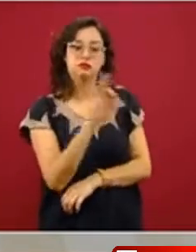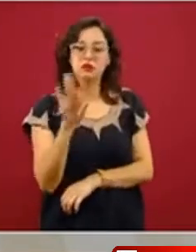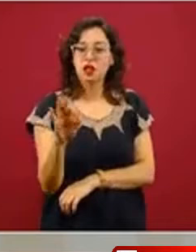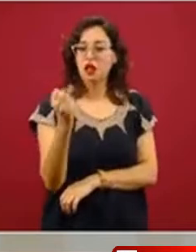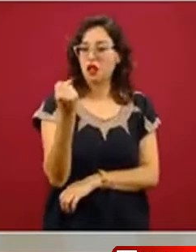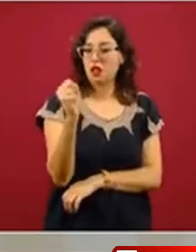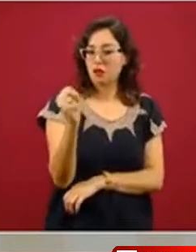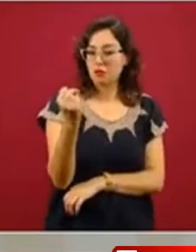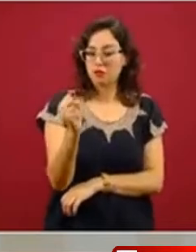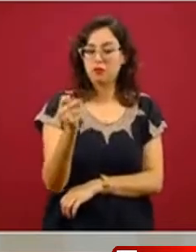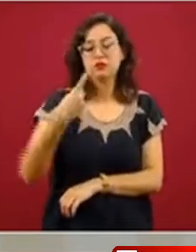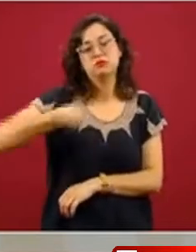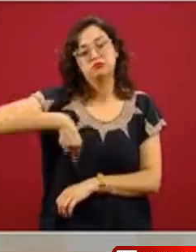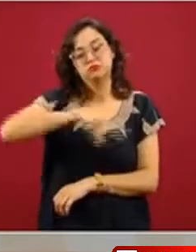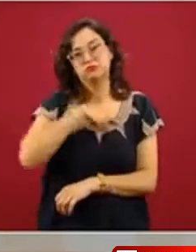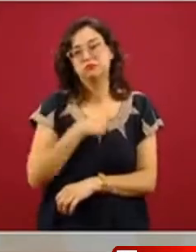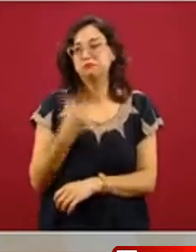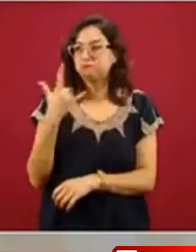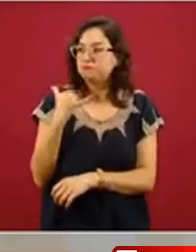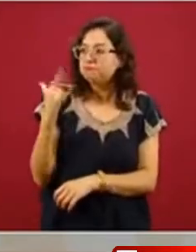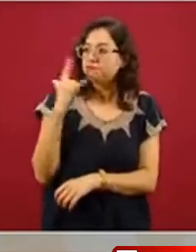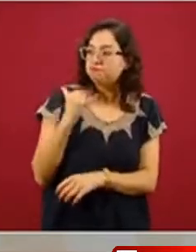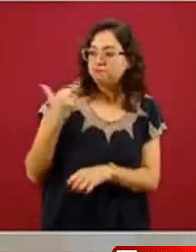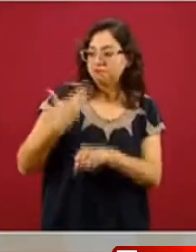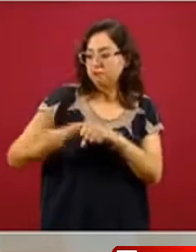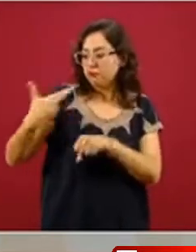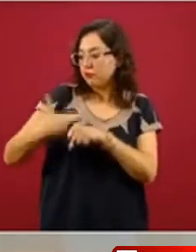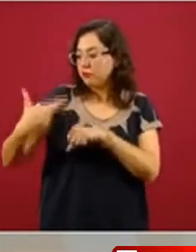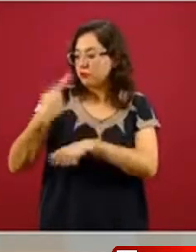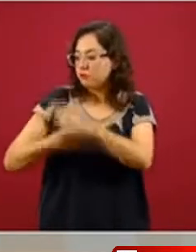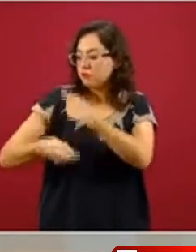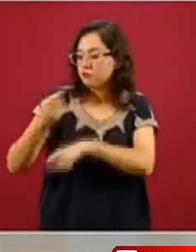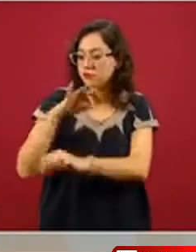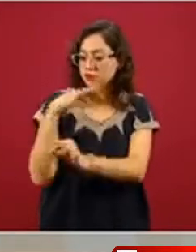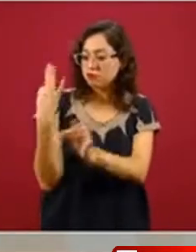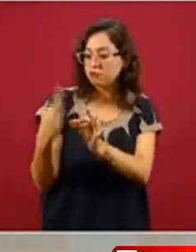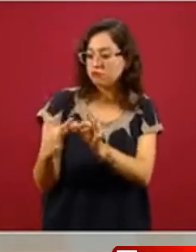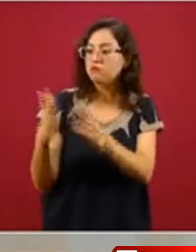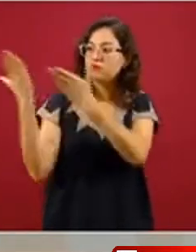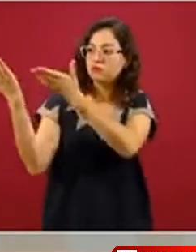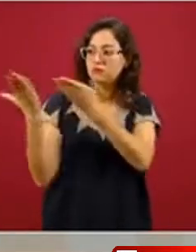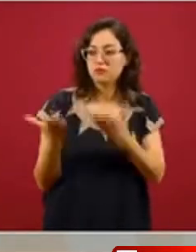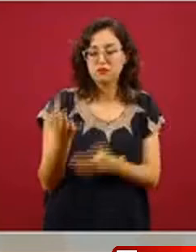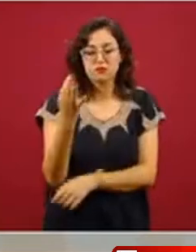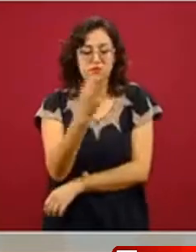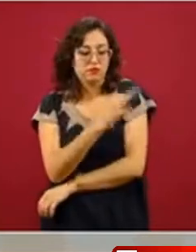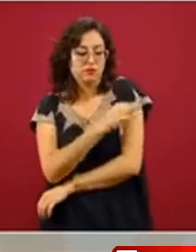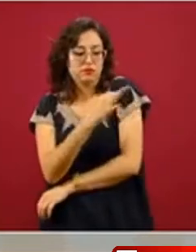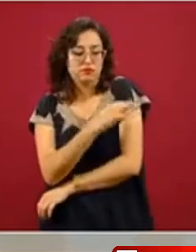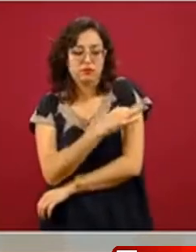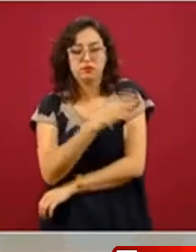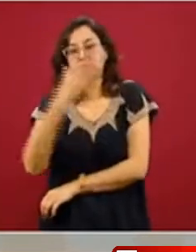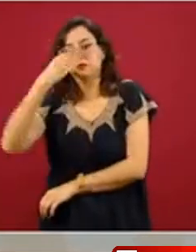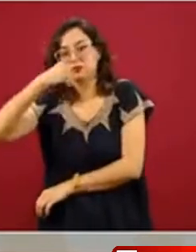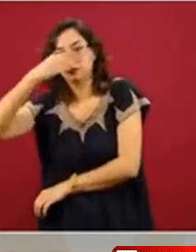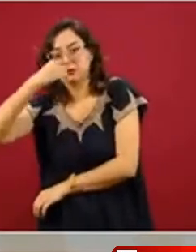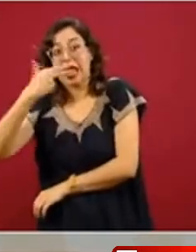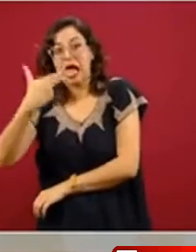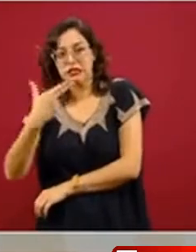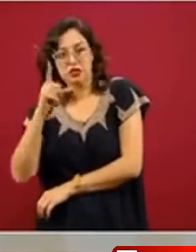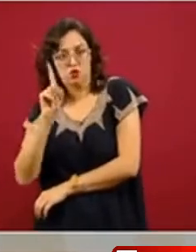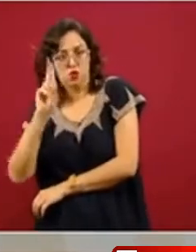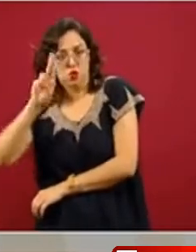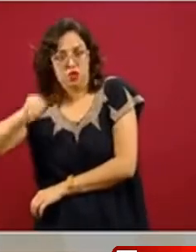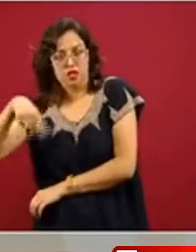llegaría. Pero estamos haciendo todo lo posible para que no haya ninguna razón que retrase la llegada de la vacuna y la vacuna se